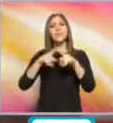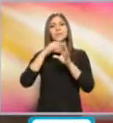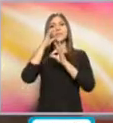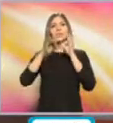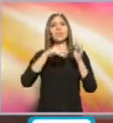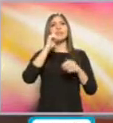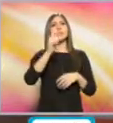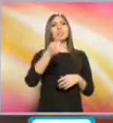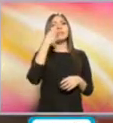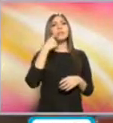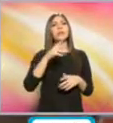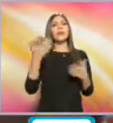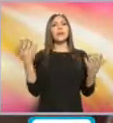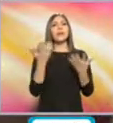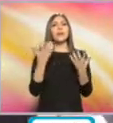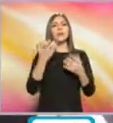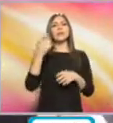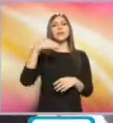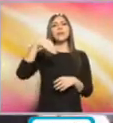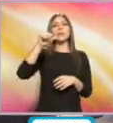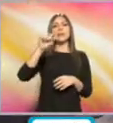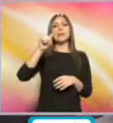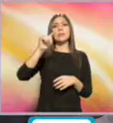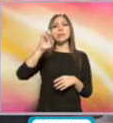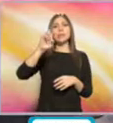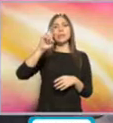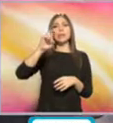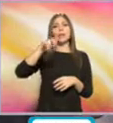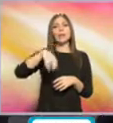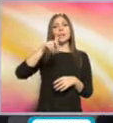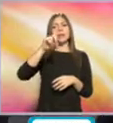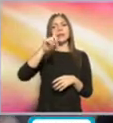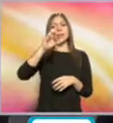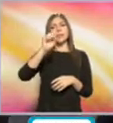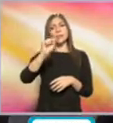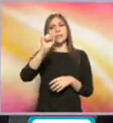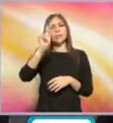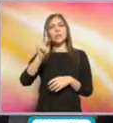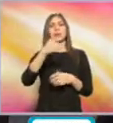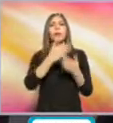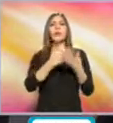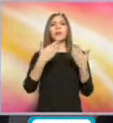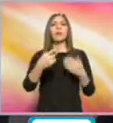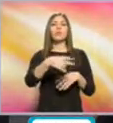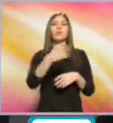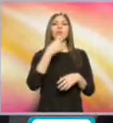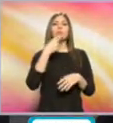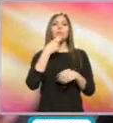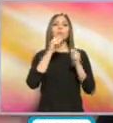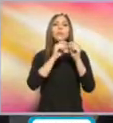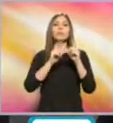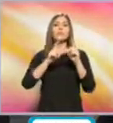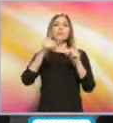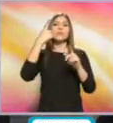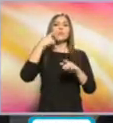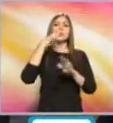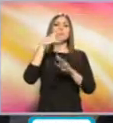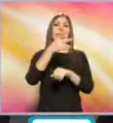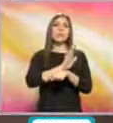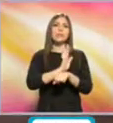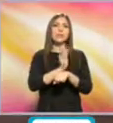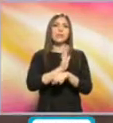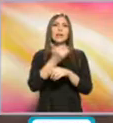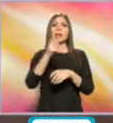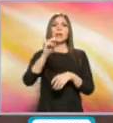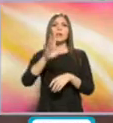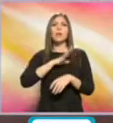una convocatoria para realizar un máster en DCP. El DCP es ahora el formato con el que se proyectan las películas, claro, es el formato, ya no